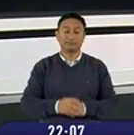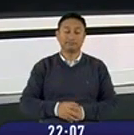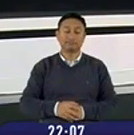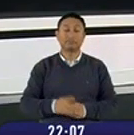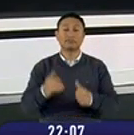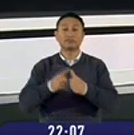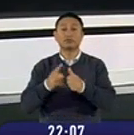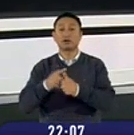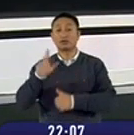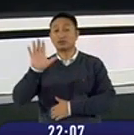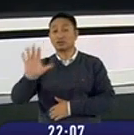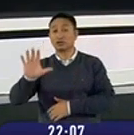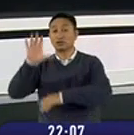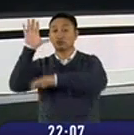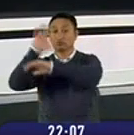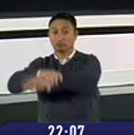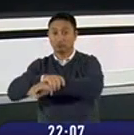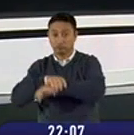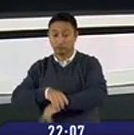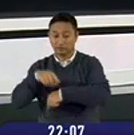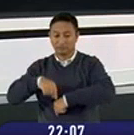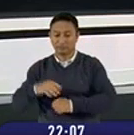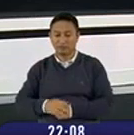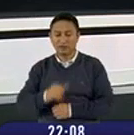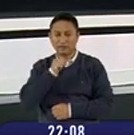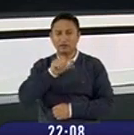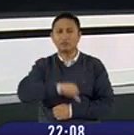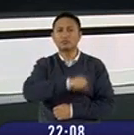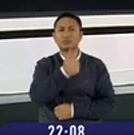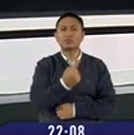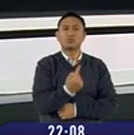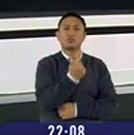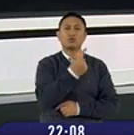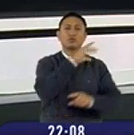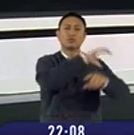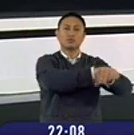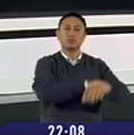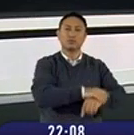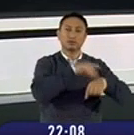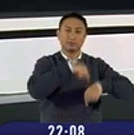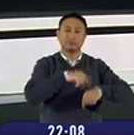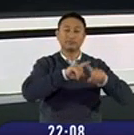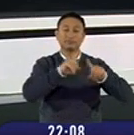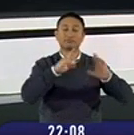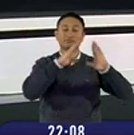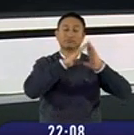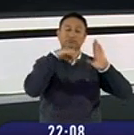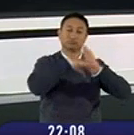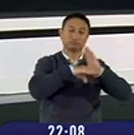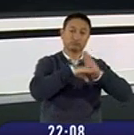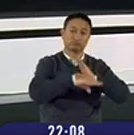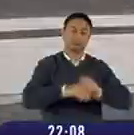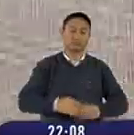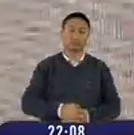fueron capturados 5 sospechosos, pero se detuvo a una más tras realizar varios